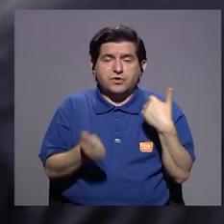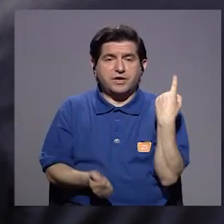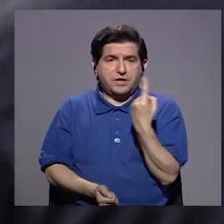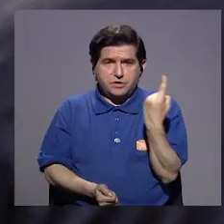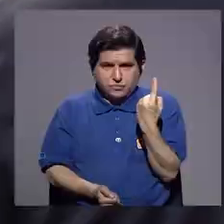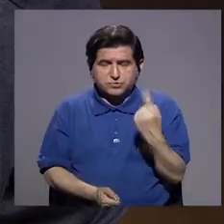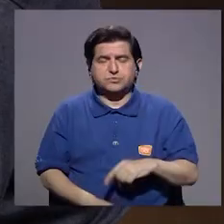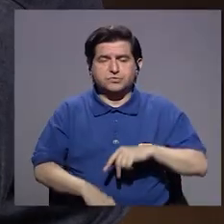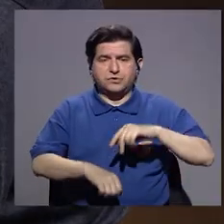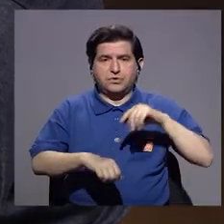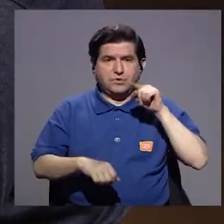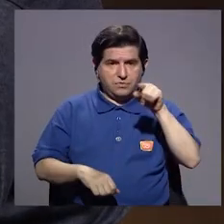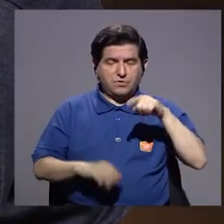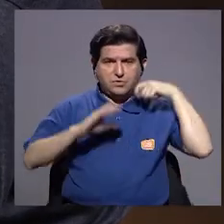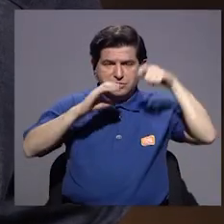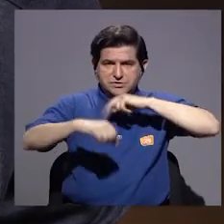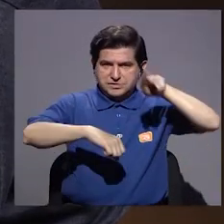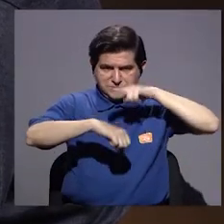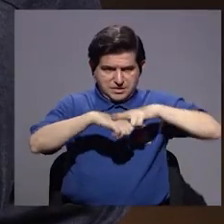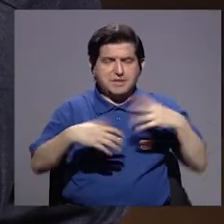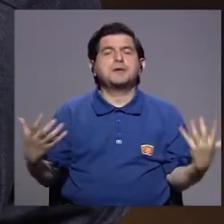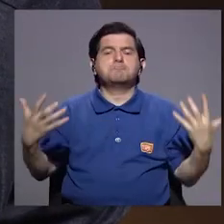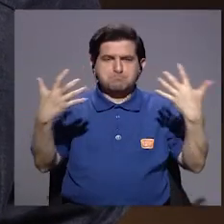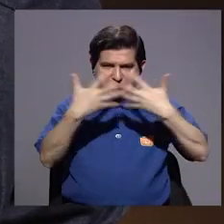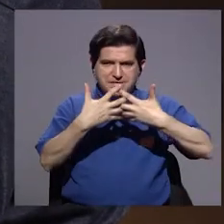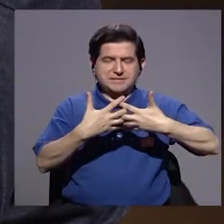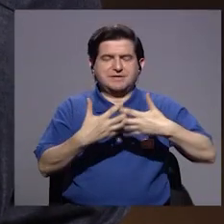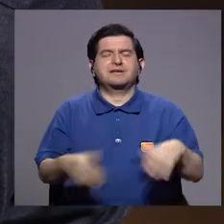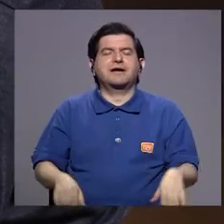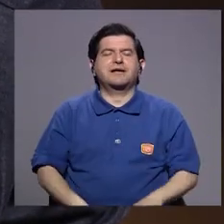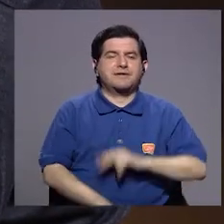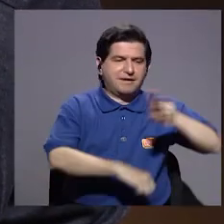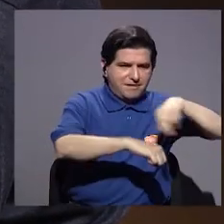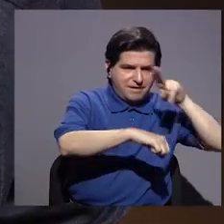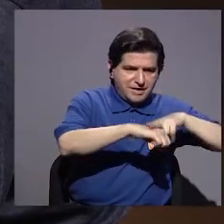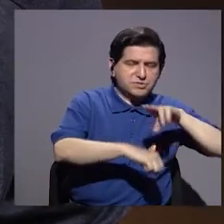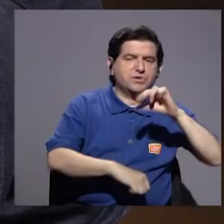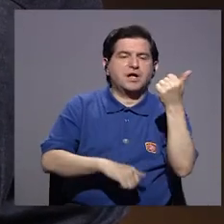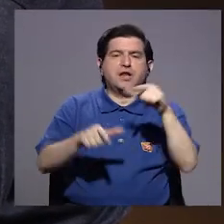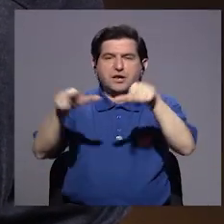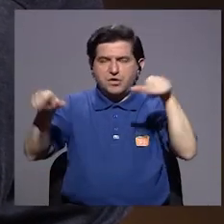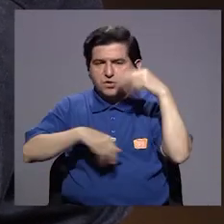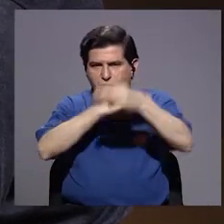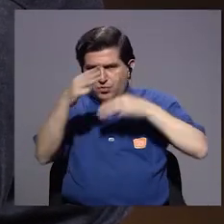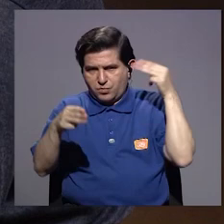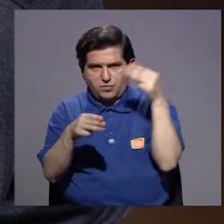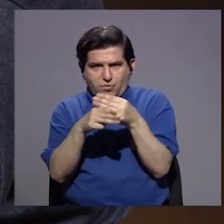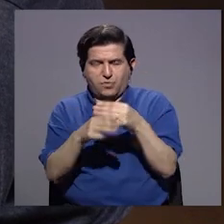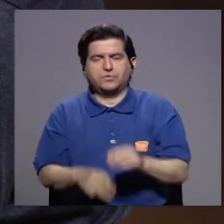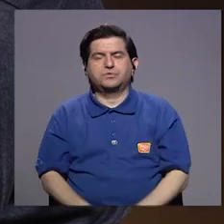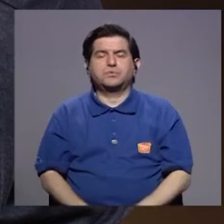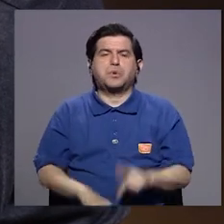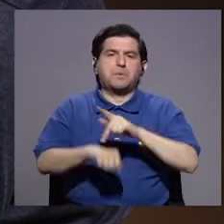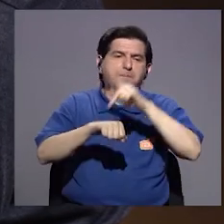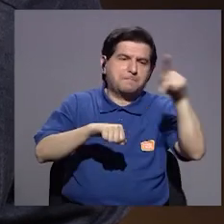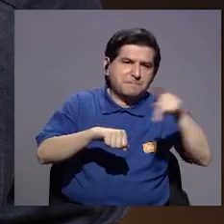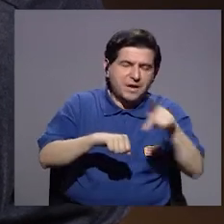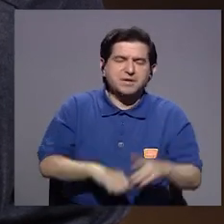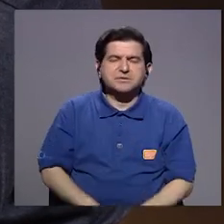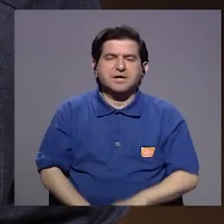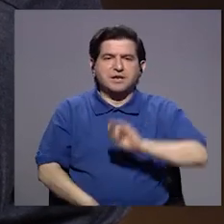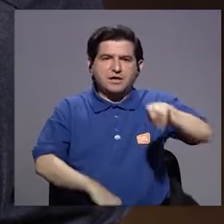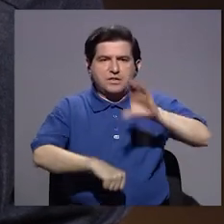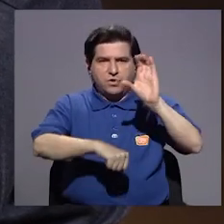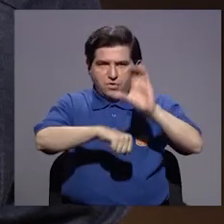cine nacional. Y entonces, si combinamos cine nacional con cine de otras partes del mundo, para que Pérez Celedón, Jacó,